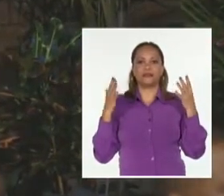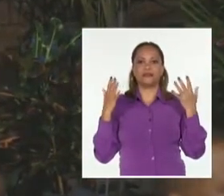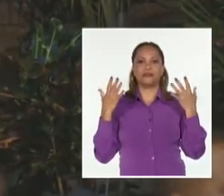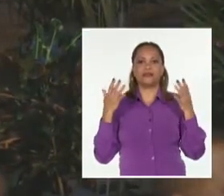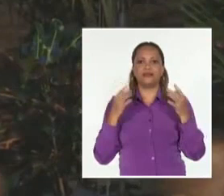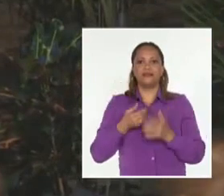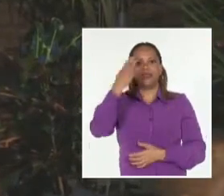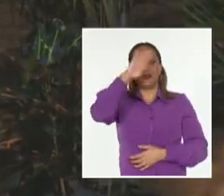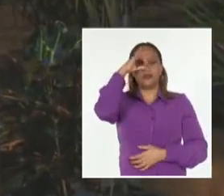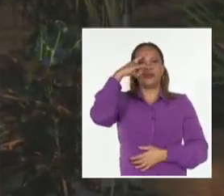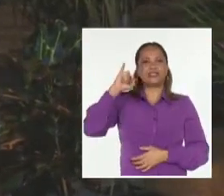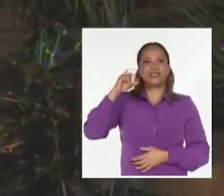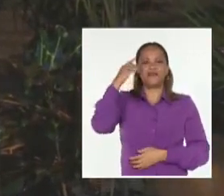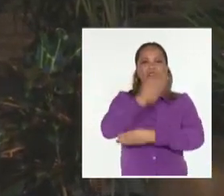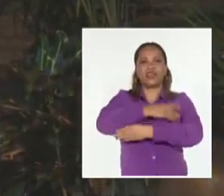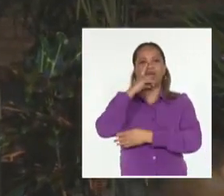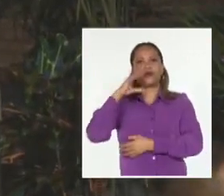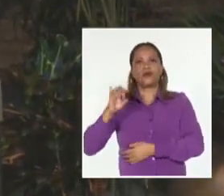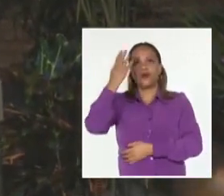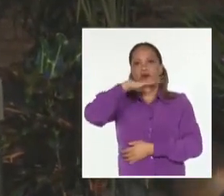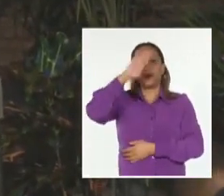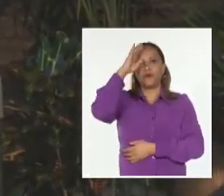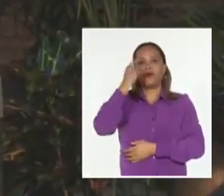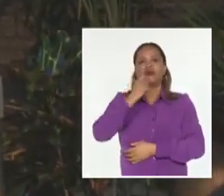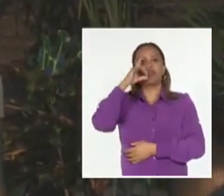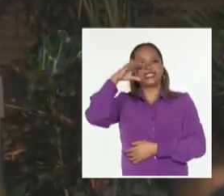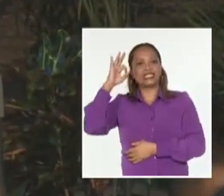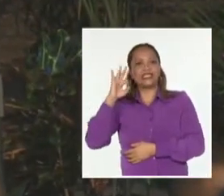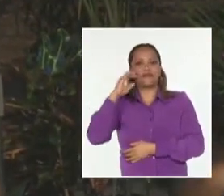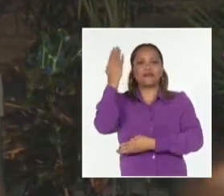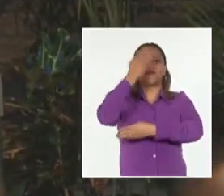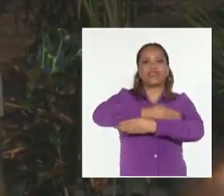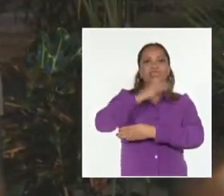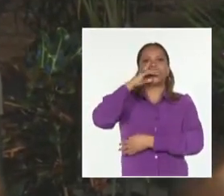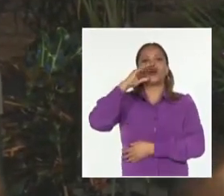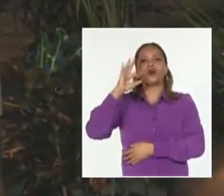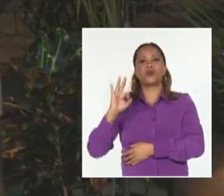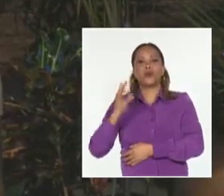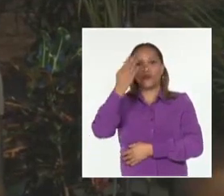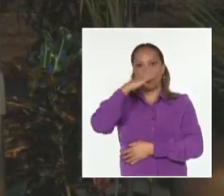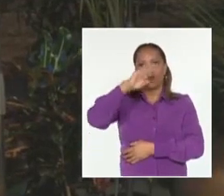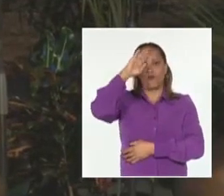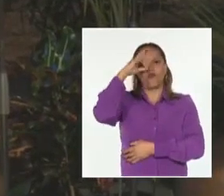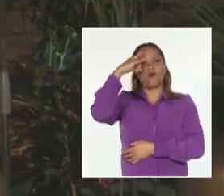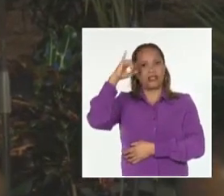Cuba sí, bloqueo no, Cuba sí, bloqueo no, Cuba sí, bloqueo no.